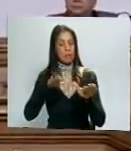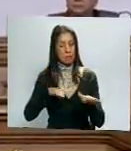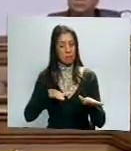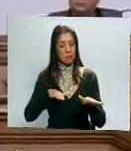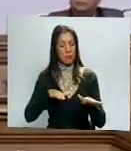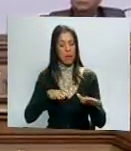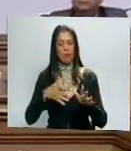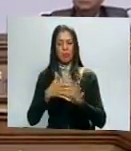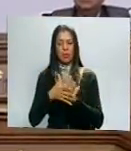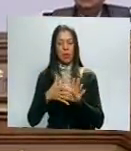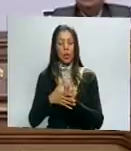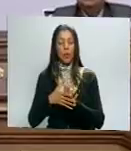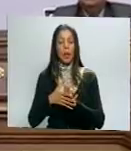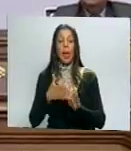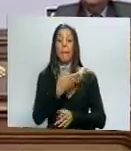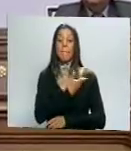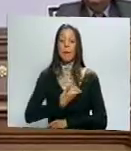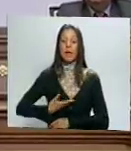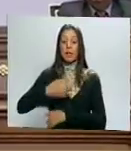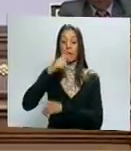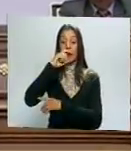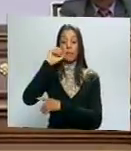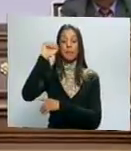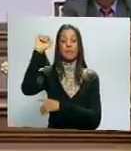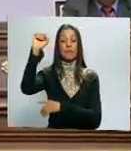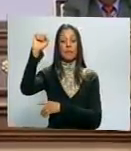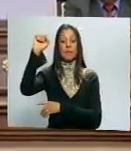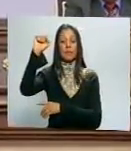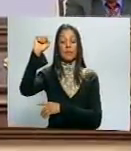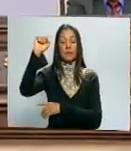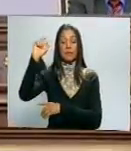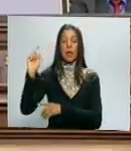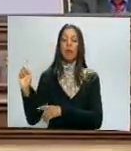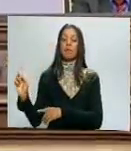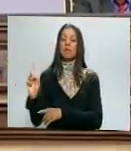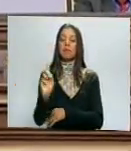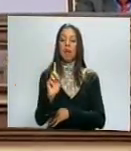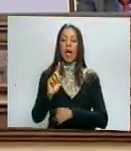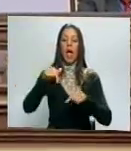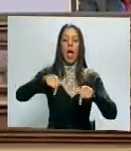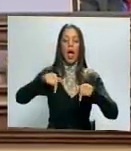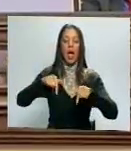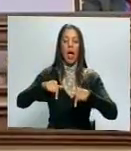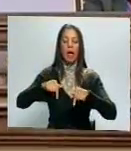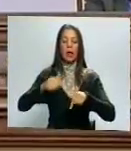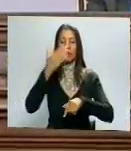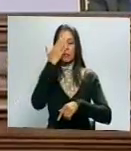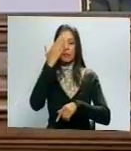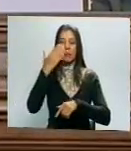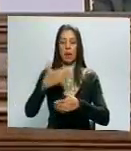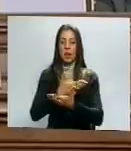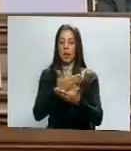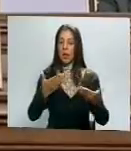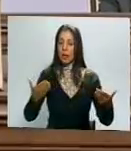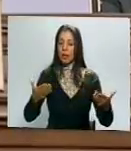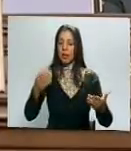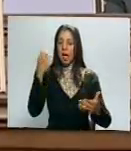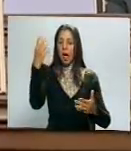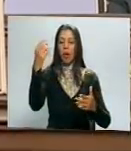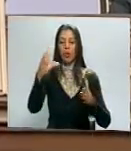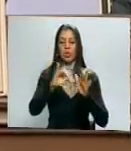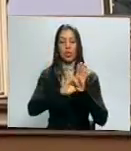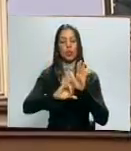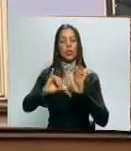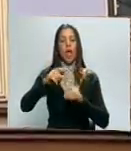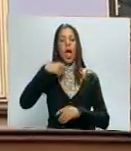en el sentido de que nuestro hermano presidente Nicolás Maduro venga ante esta honorable Asamblea Nacional Constituyente a